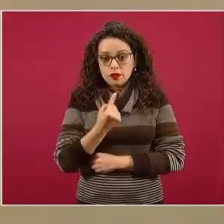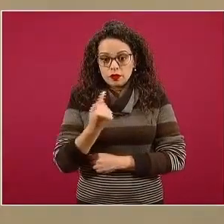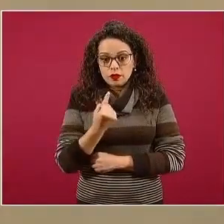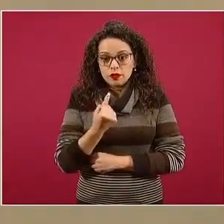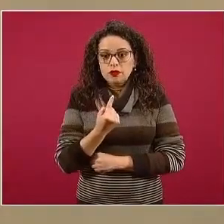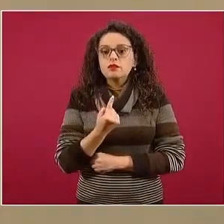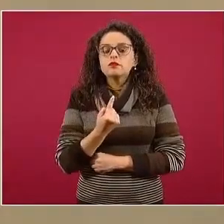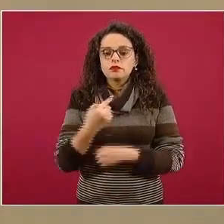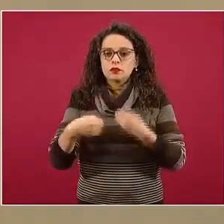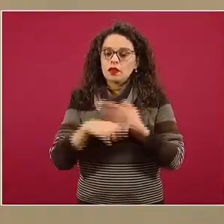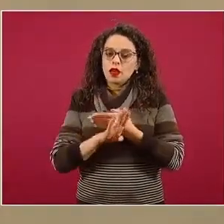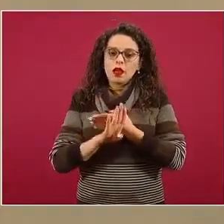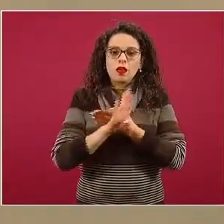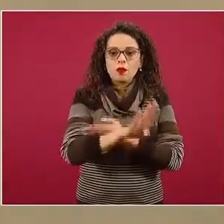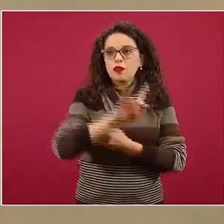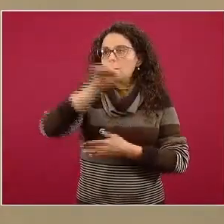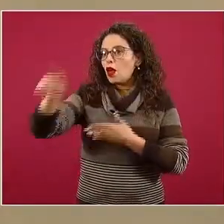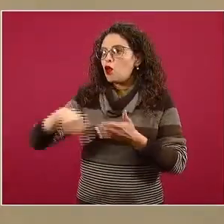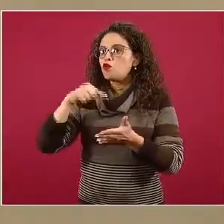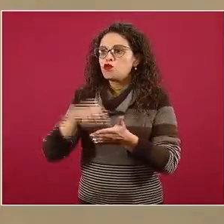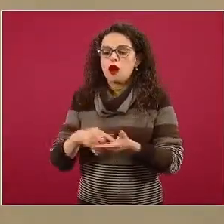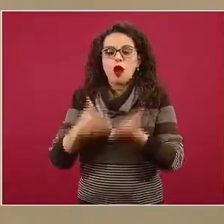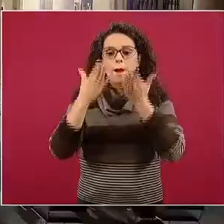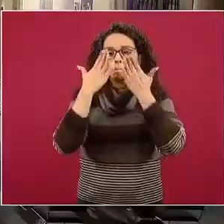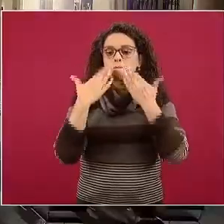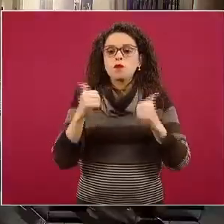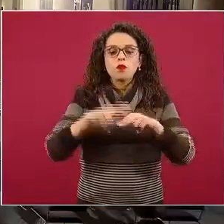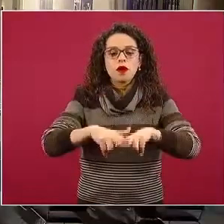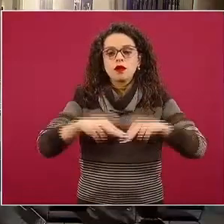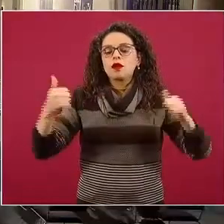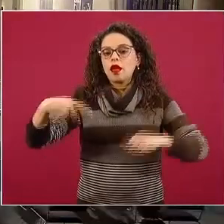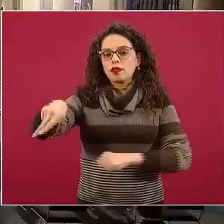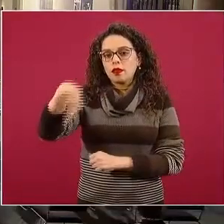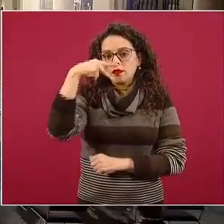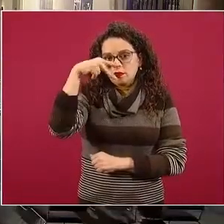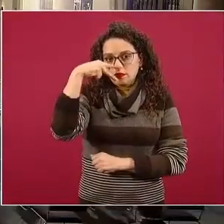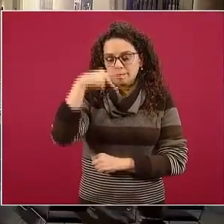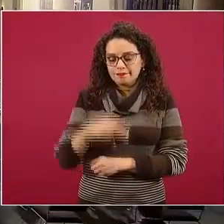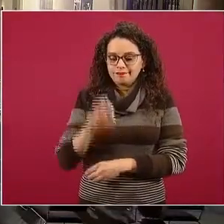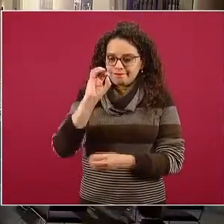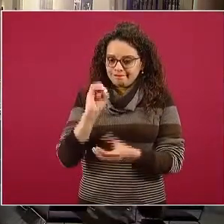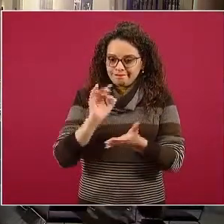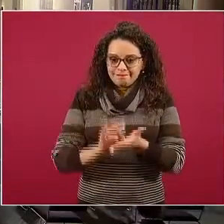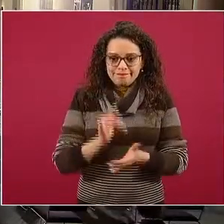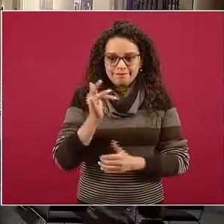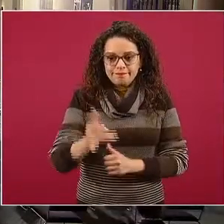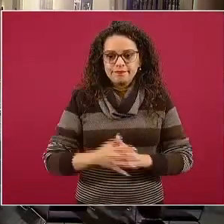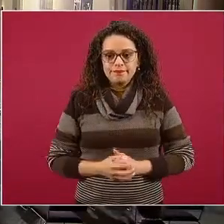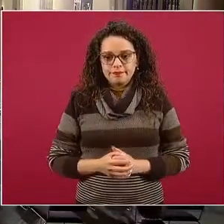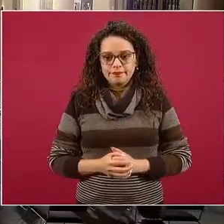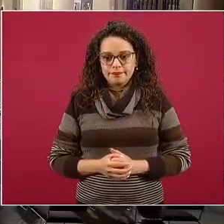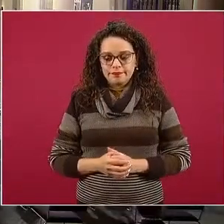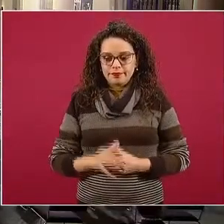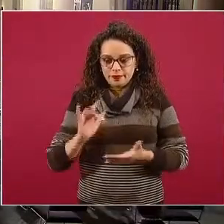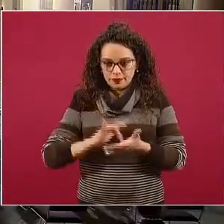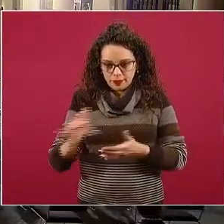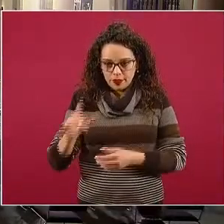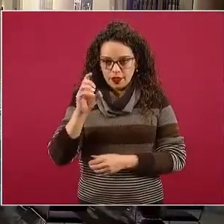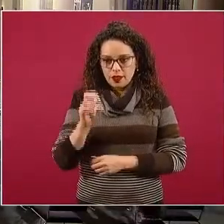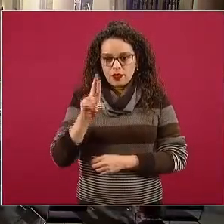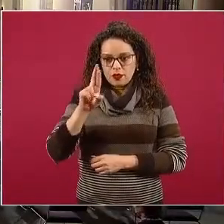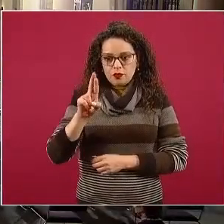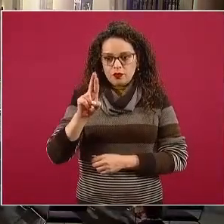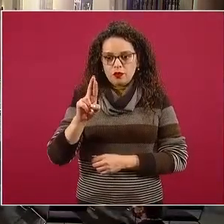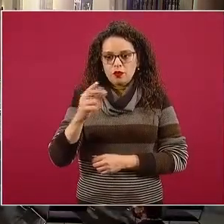libres de humo de tabaco. Muchas gracias. Gracias, compañero. Muchas gracias, doctor Jorge González